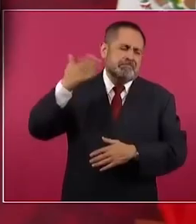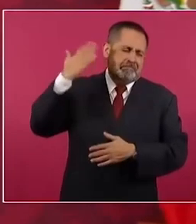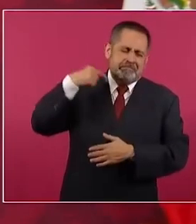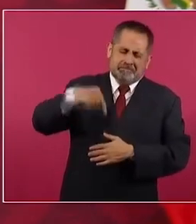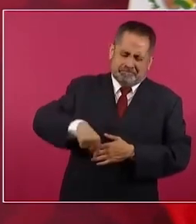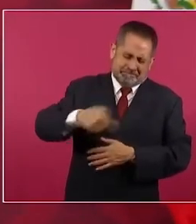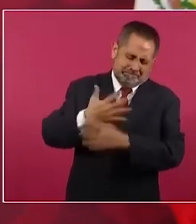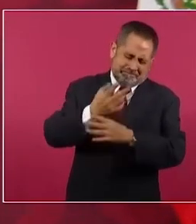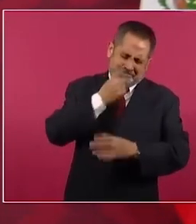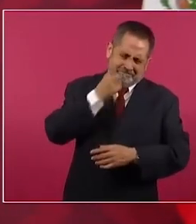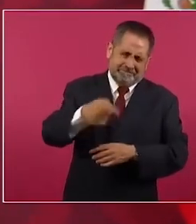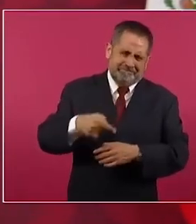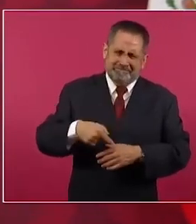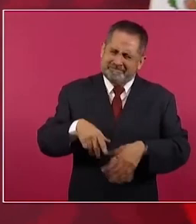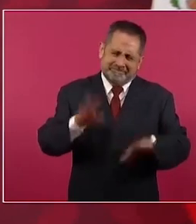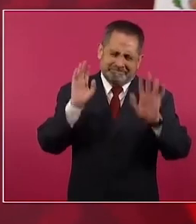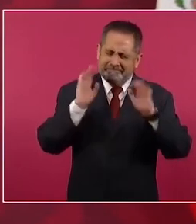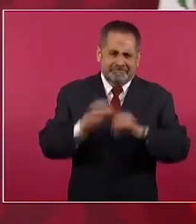Tenía mucha fuerza